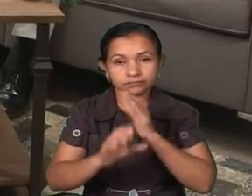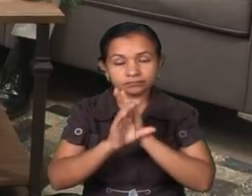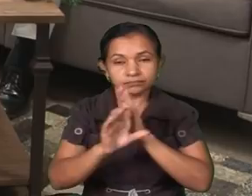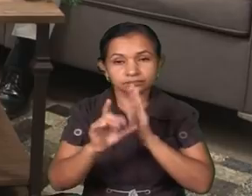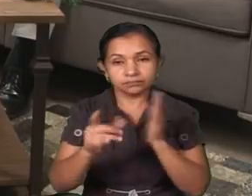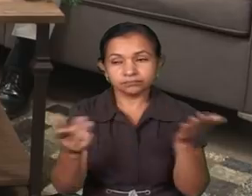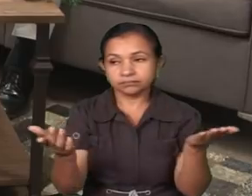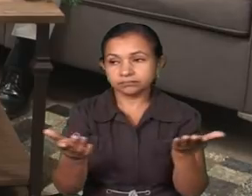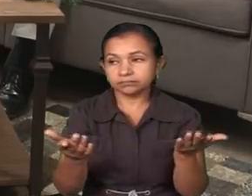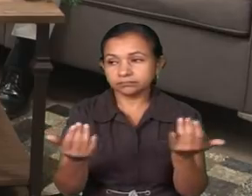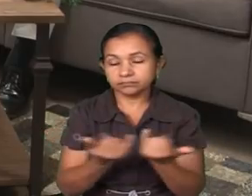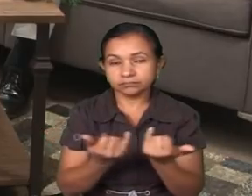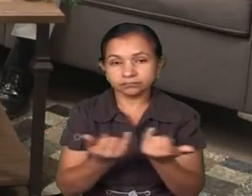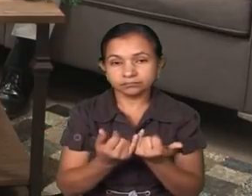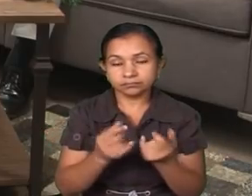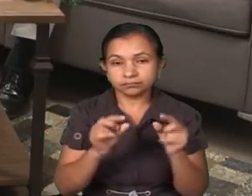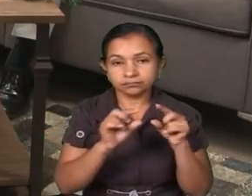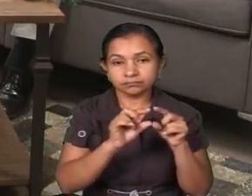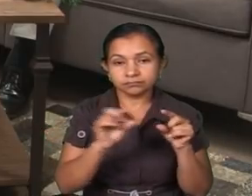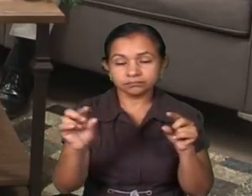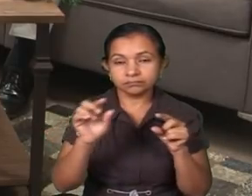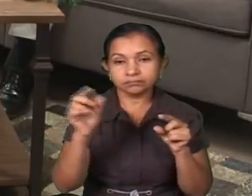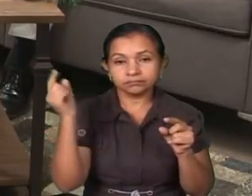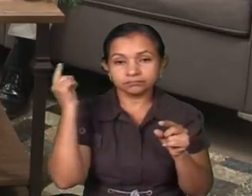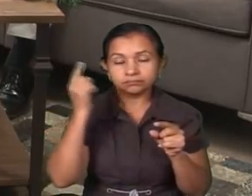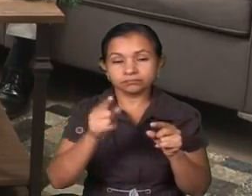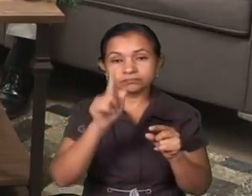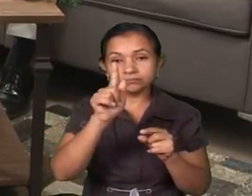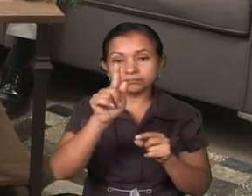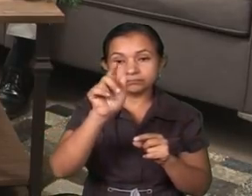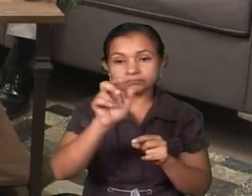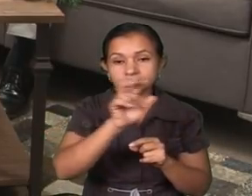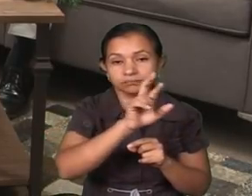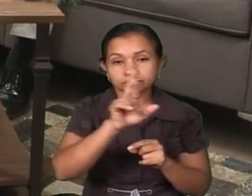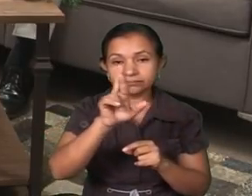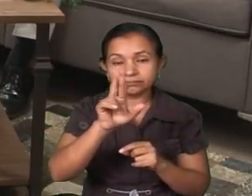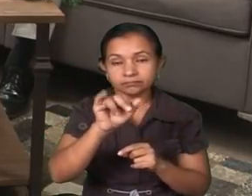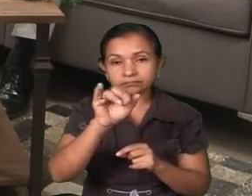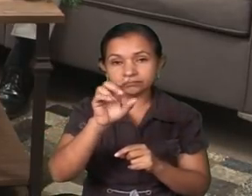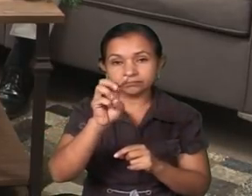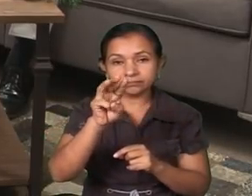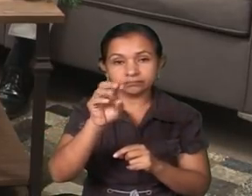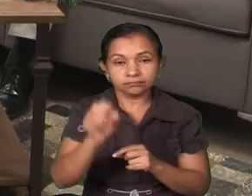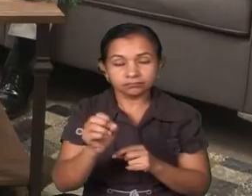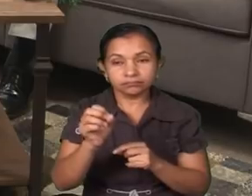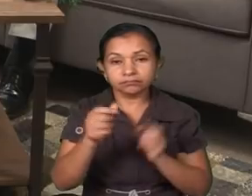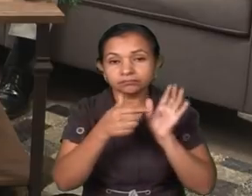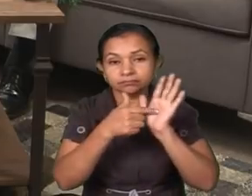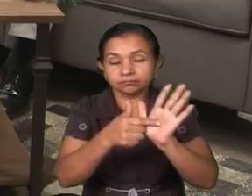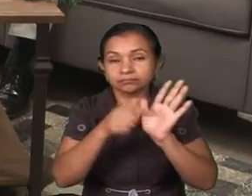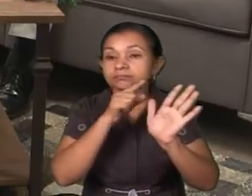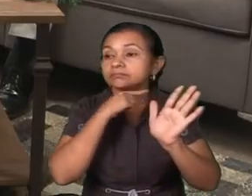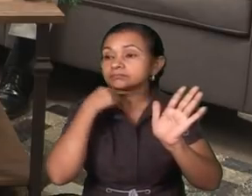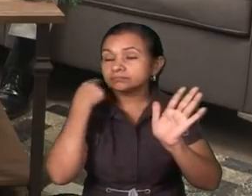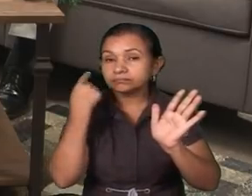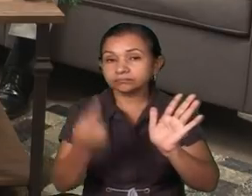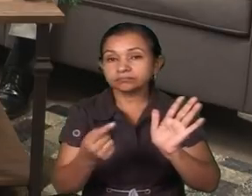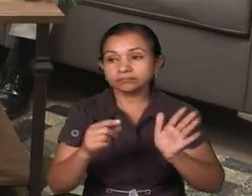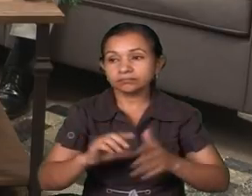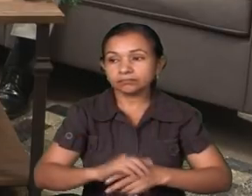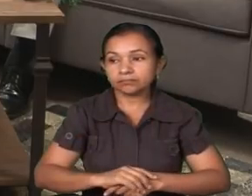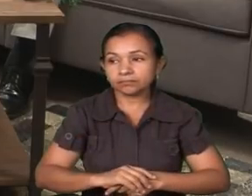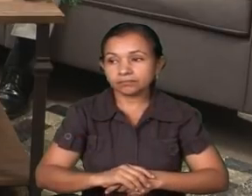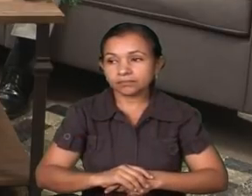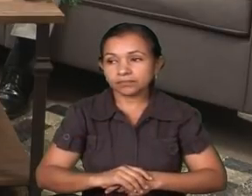que señala. Con una sola palabra, acusados de terrorismo, probados que son terroristas.